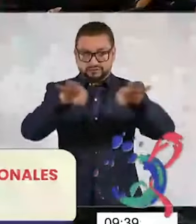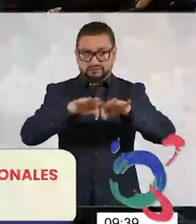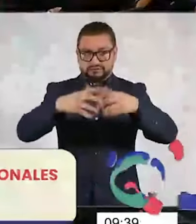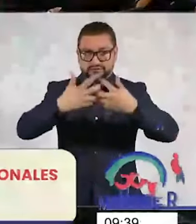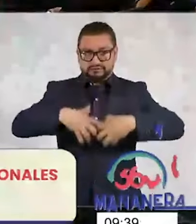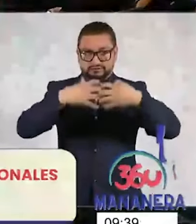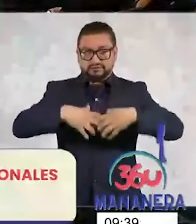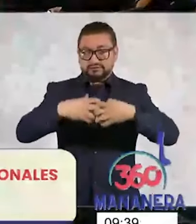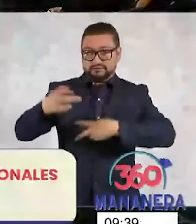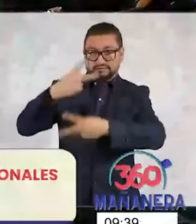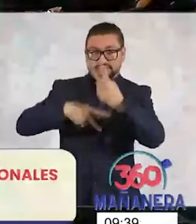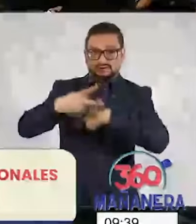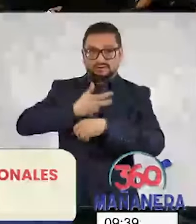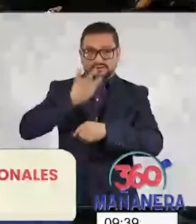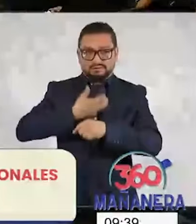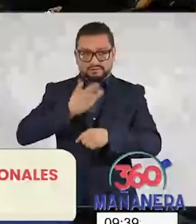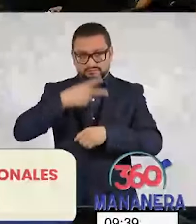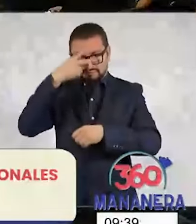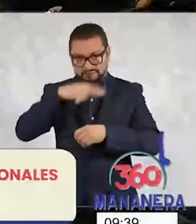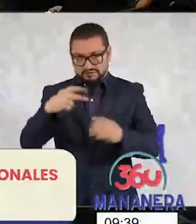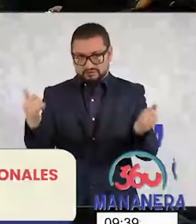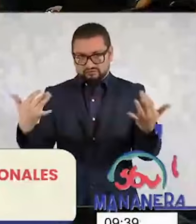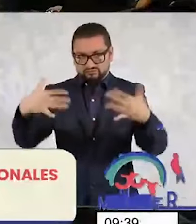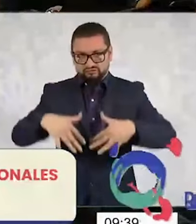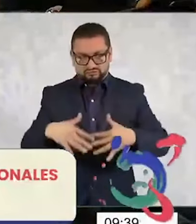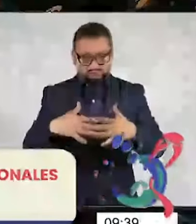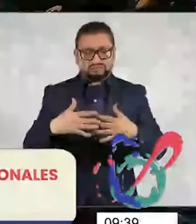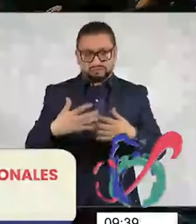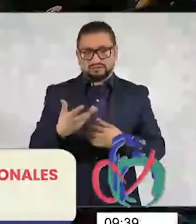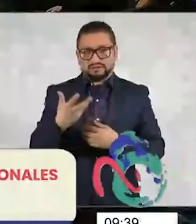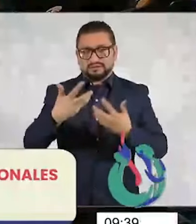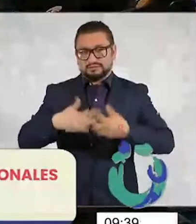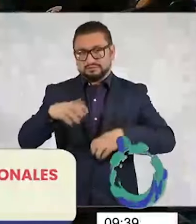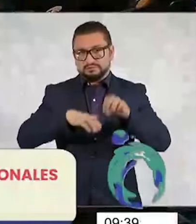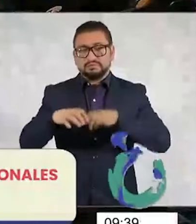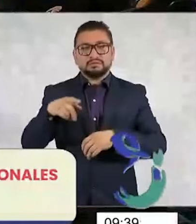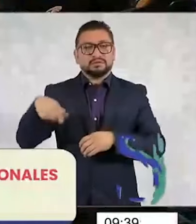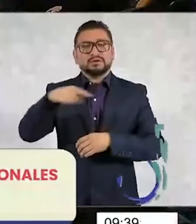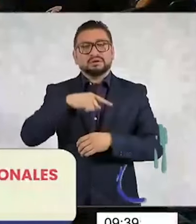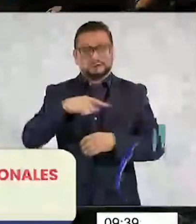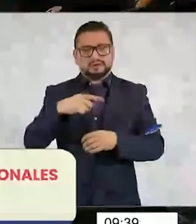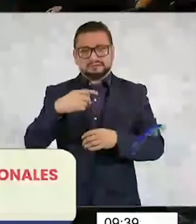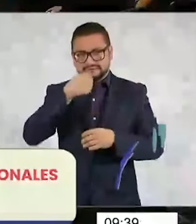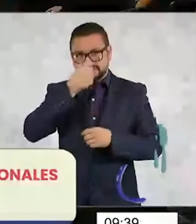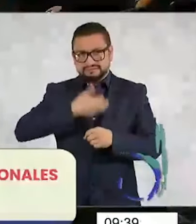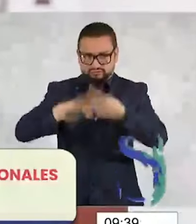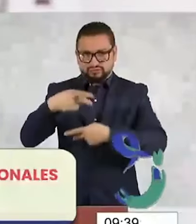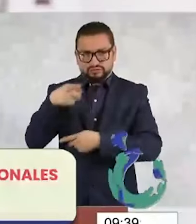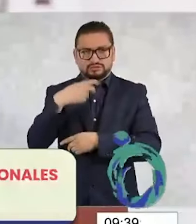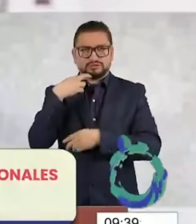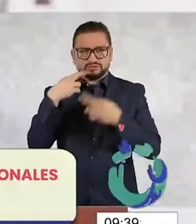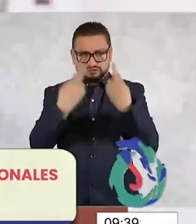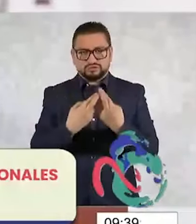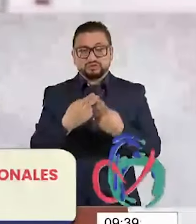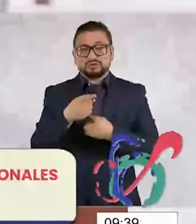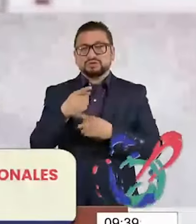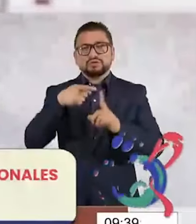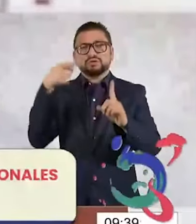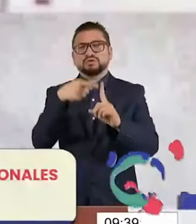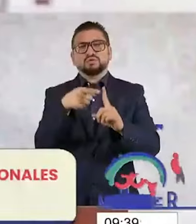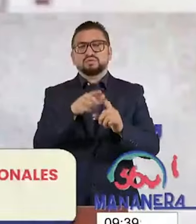empresarios de Estados Unidos y empresarios de México que está trabajando el secretario de economía y el